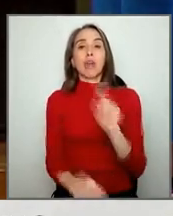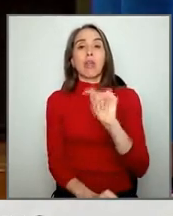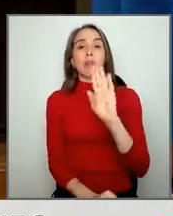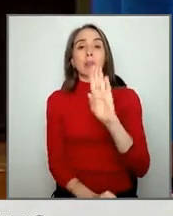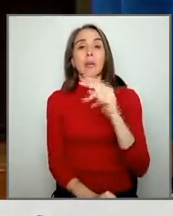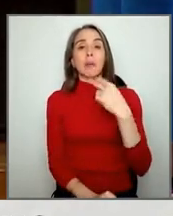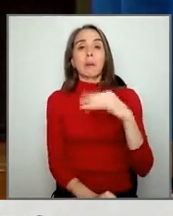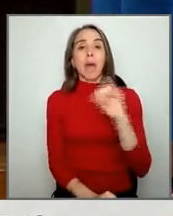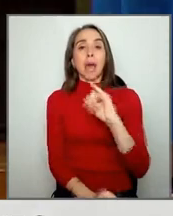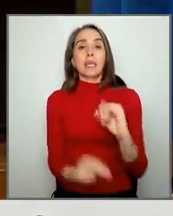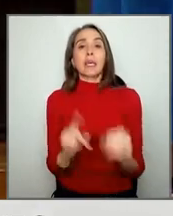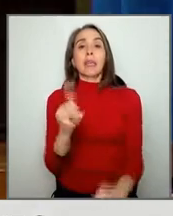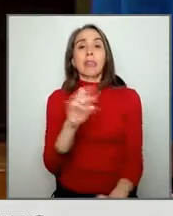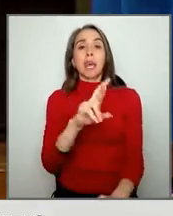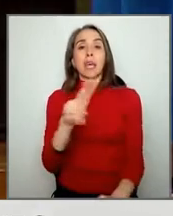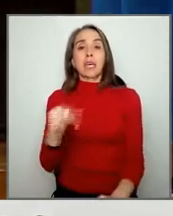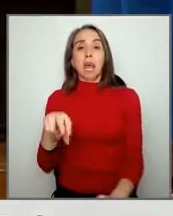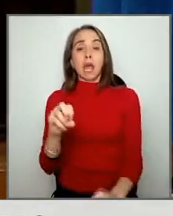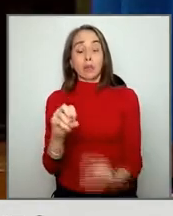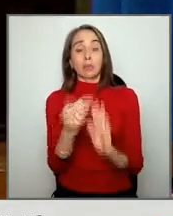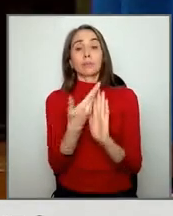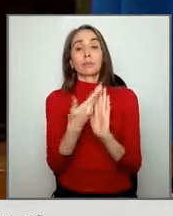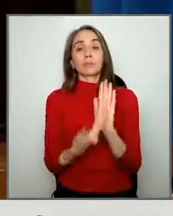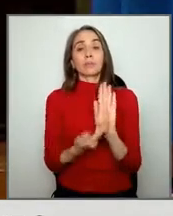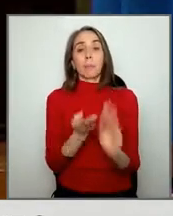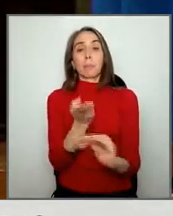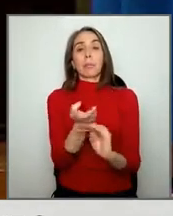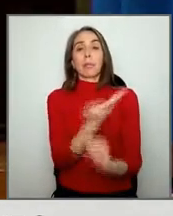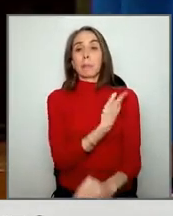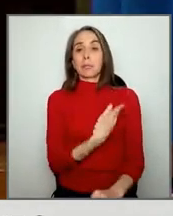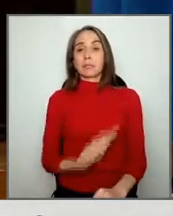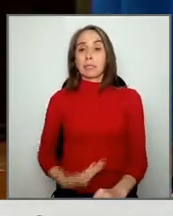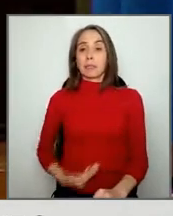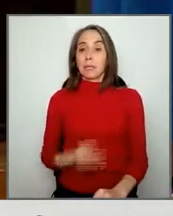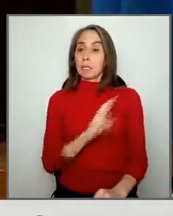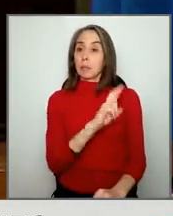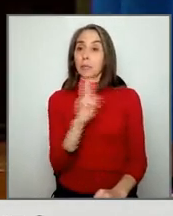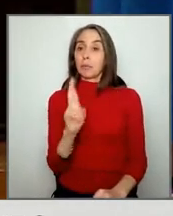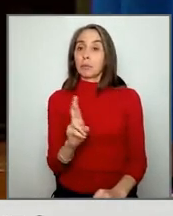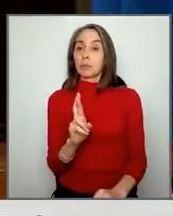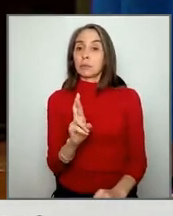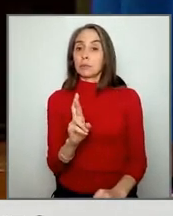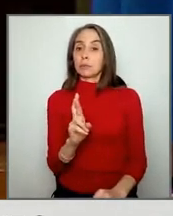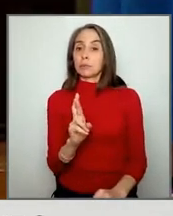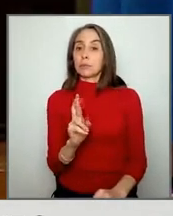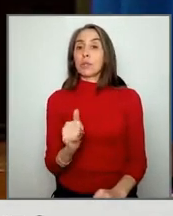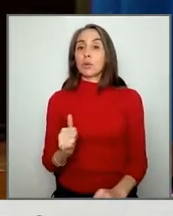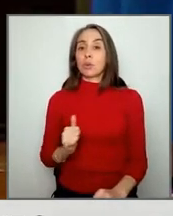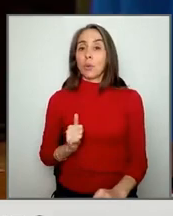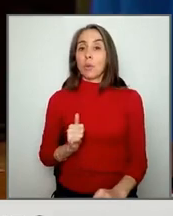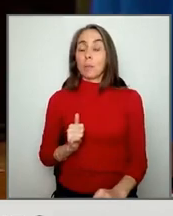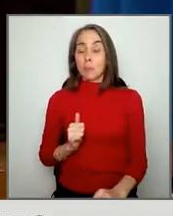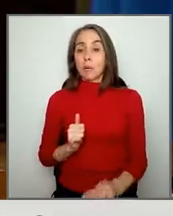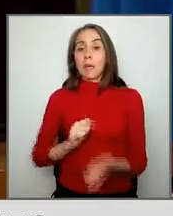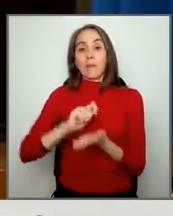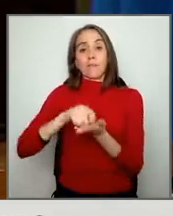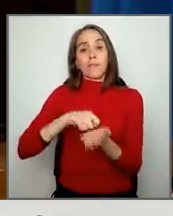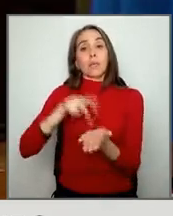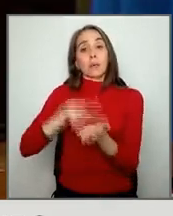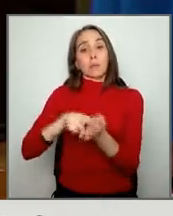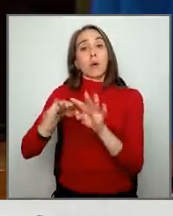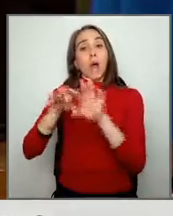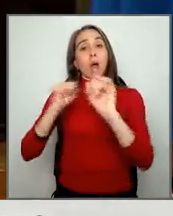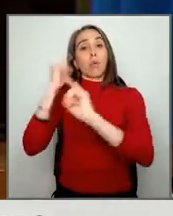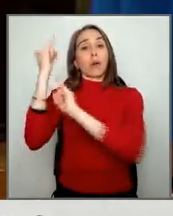en virtud del cual solicita su excelencia al presidente de la república que incumplimiento de los compromisos internacionales adquiridos por el estado de